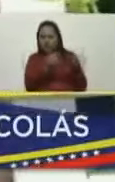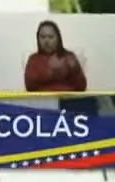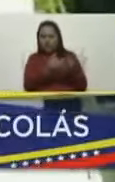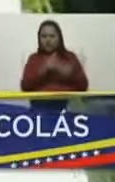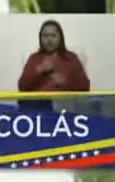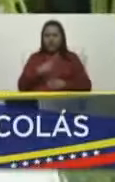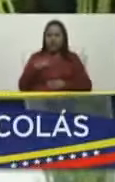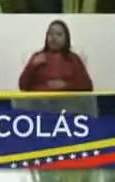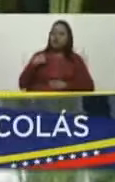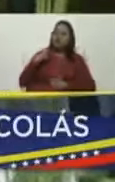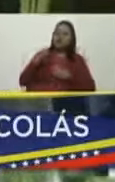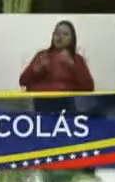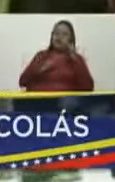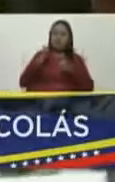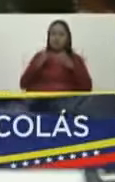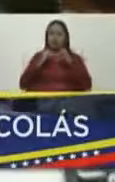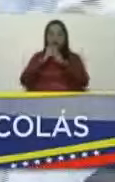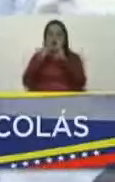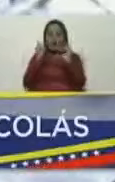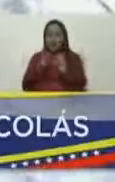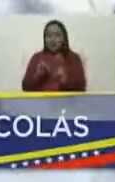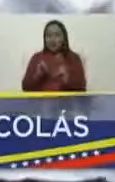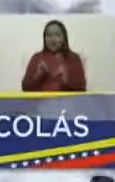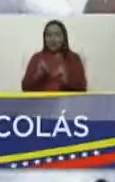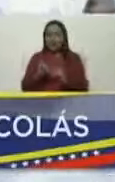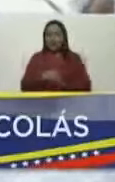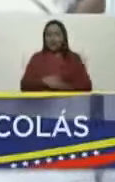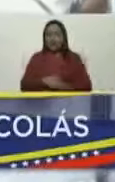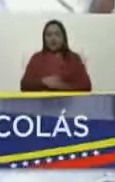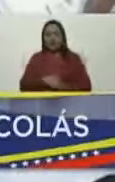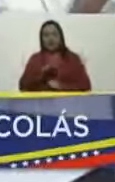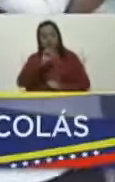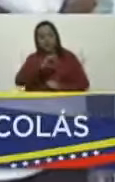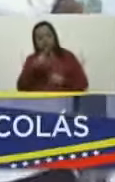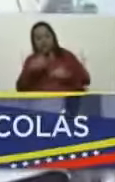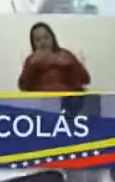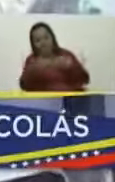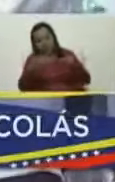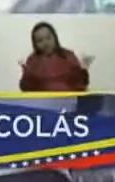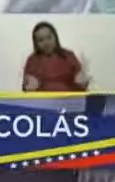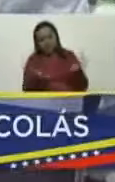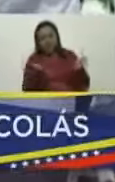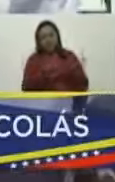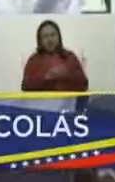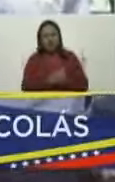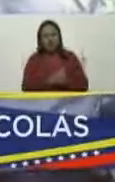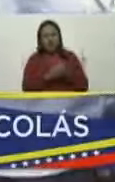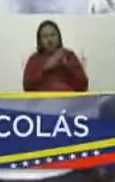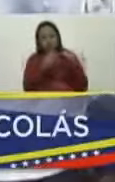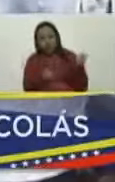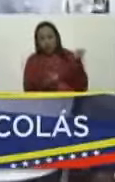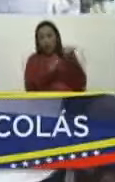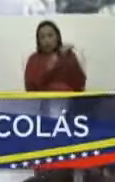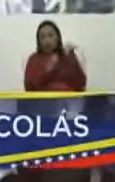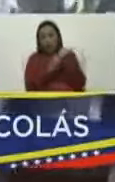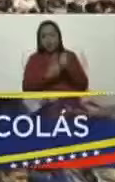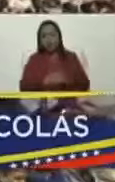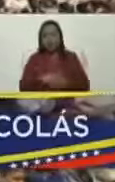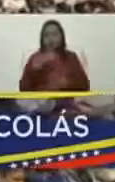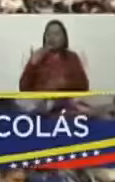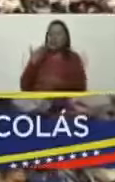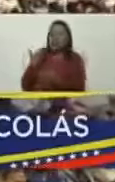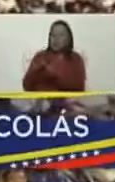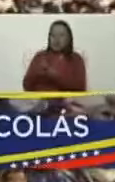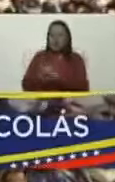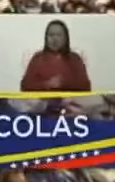contento, sin palabras. Adelante, pues. Bueno, sigue para adelante. Todo el apoyo, José. Gracias. Y por